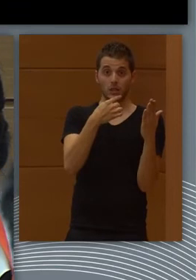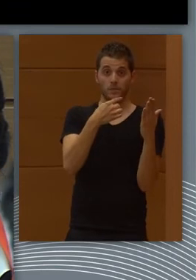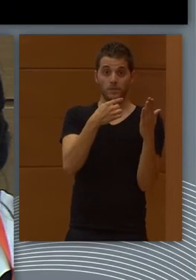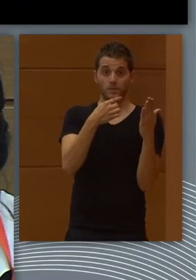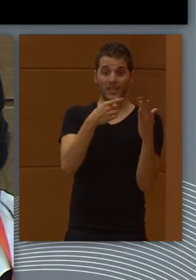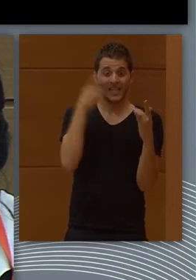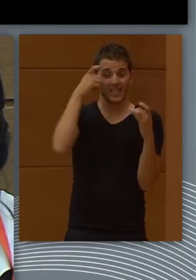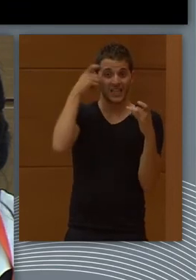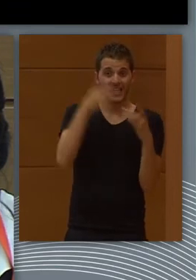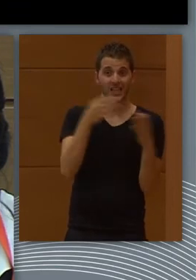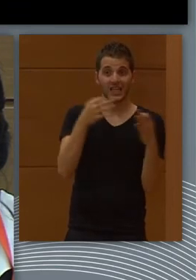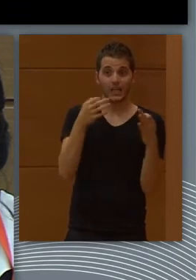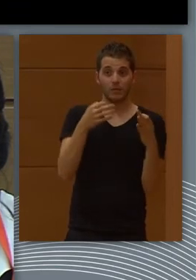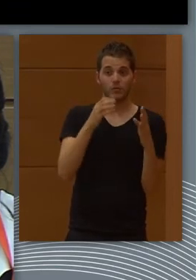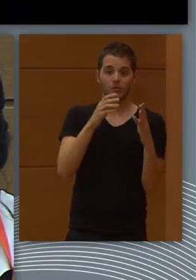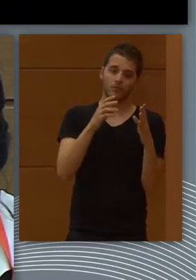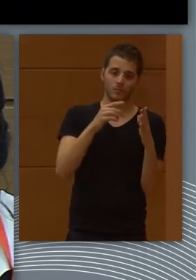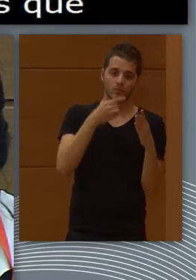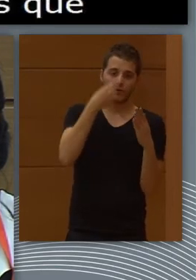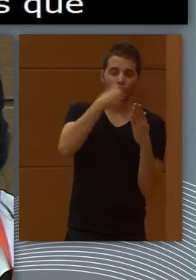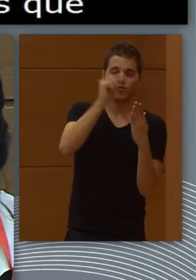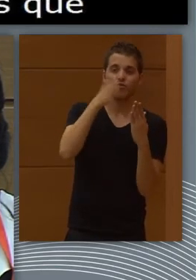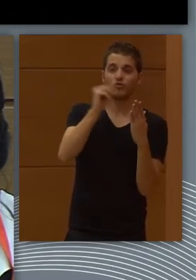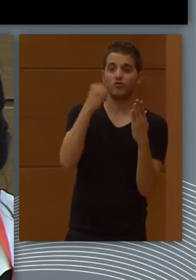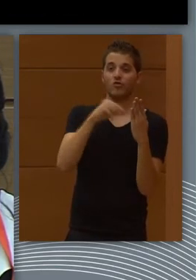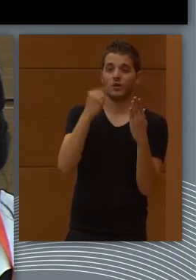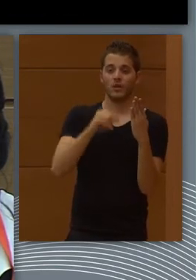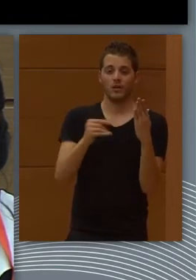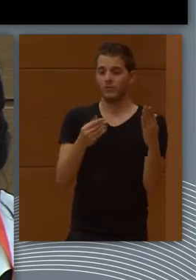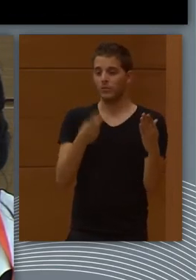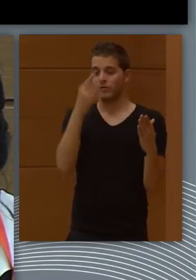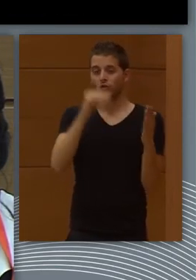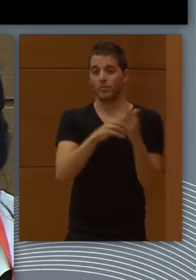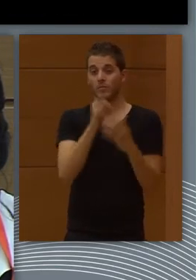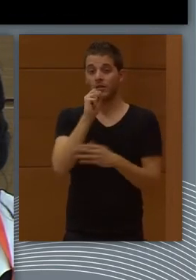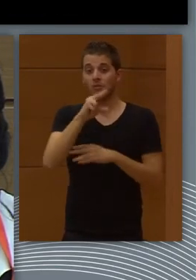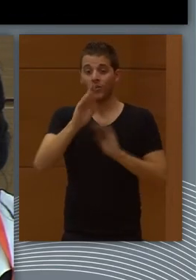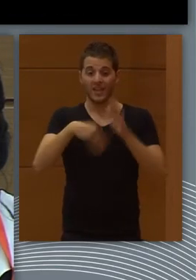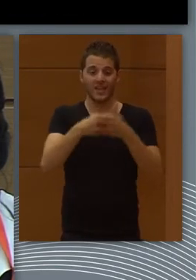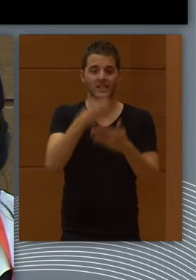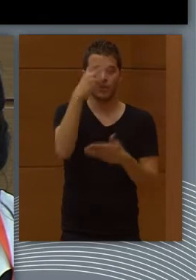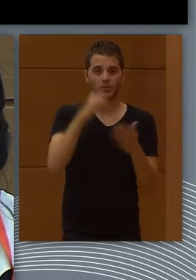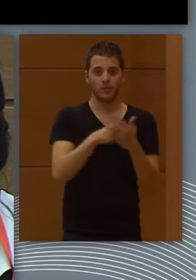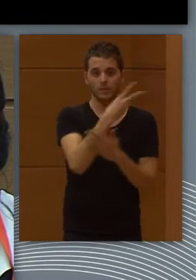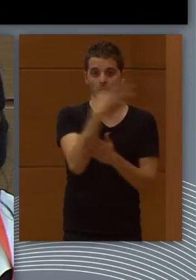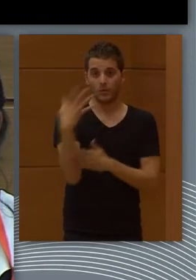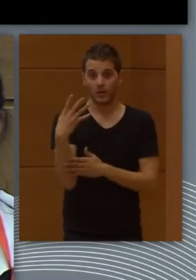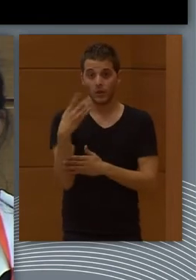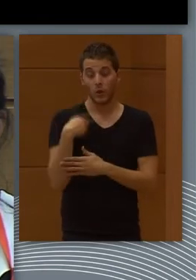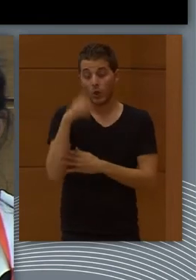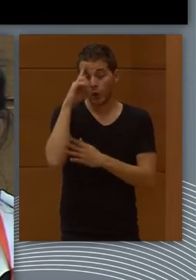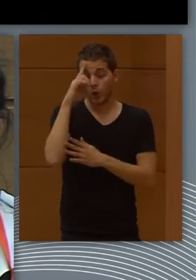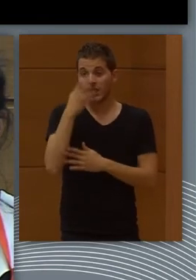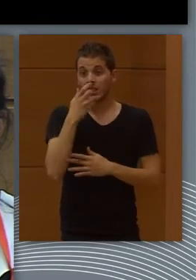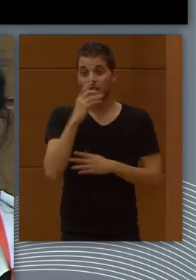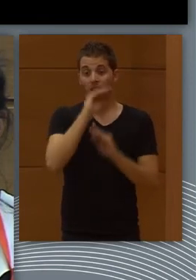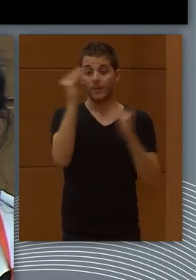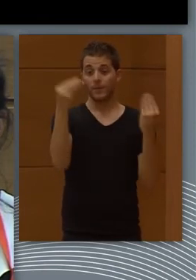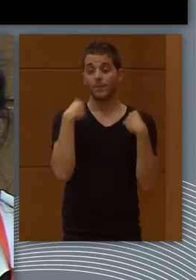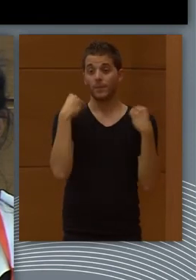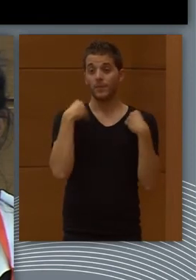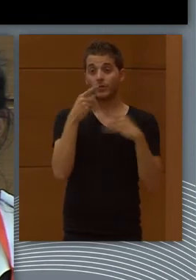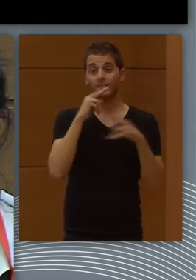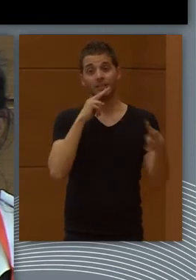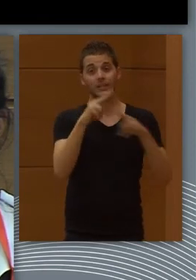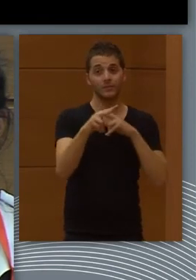es corregirlo pues, en un plazo por el 2012 al 2024. No sé si te contesto a tus preguntas.